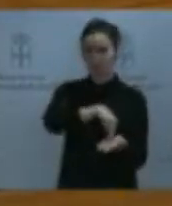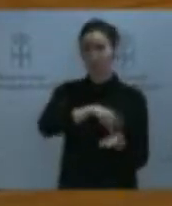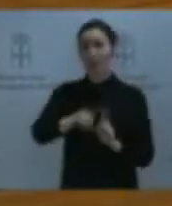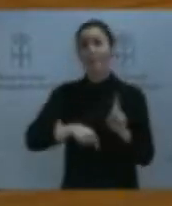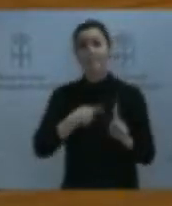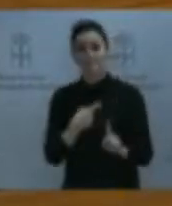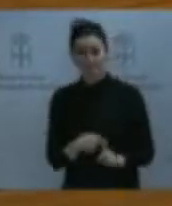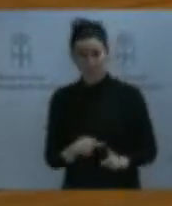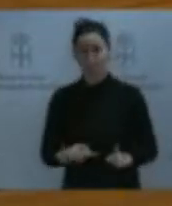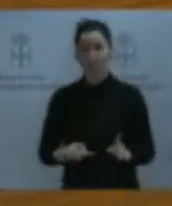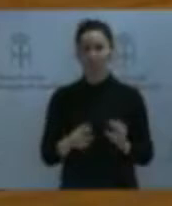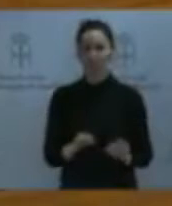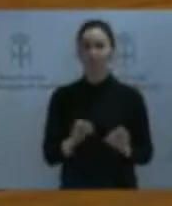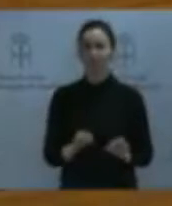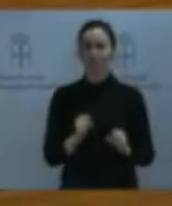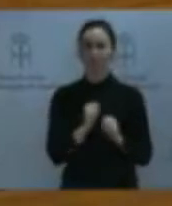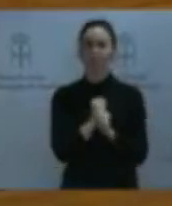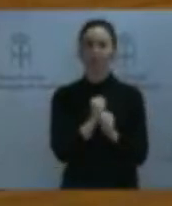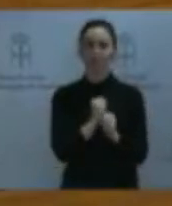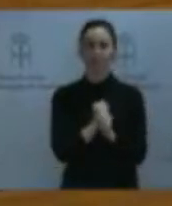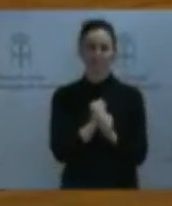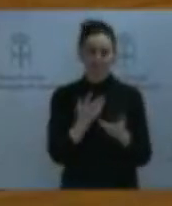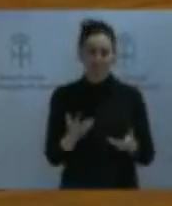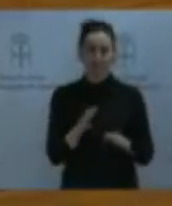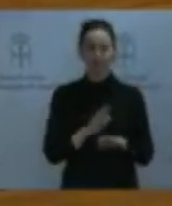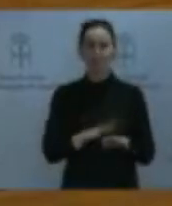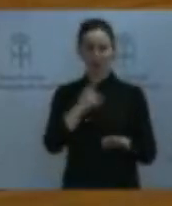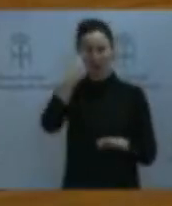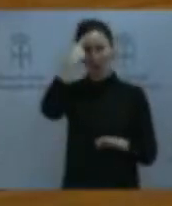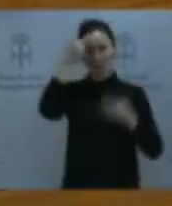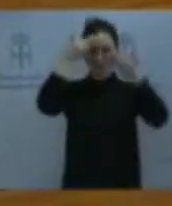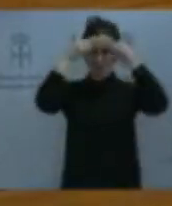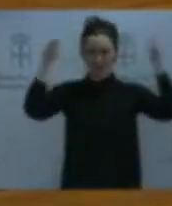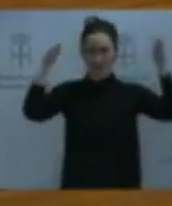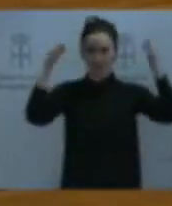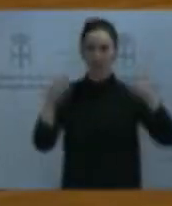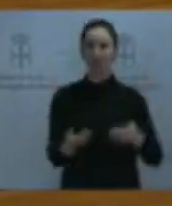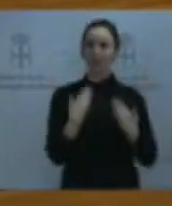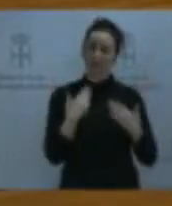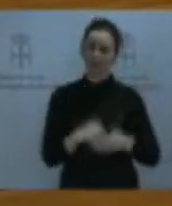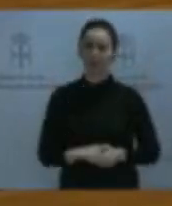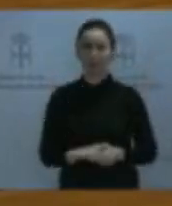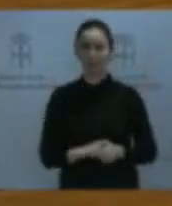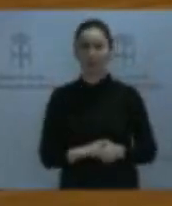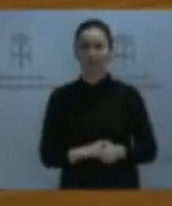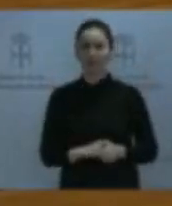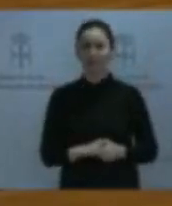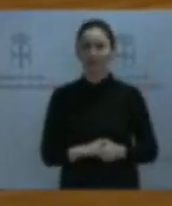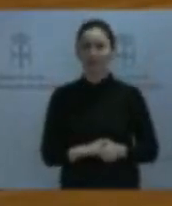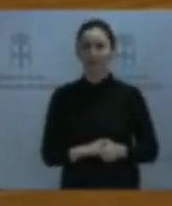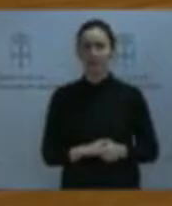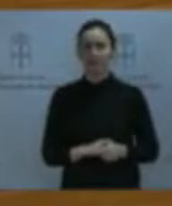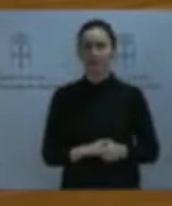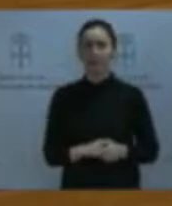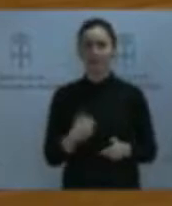supone en la conciencia social. Así que la primera respuesta está clara, un respaldo explícito.